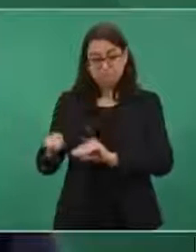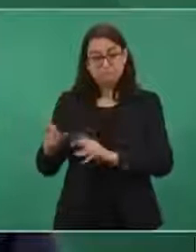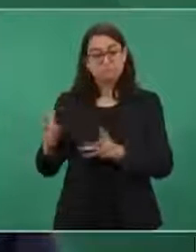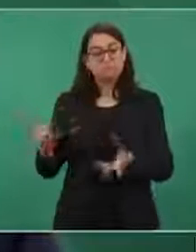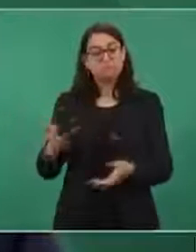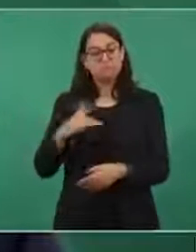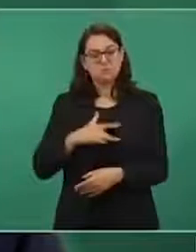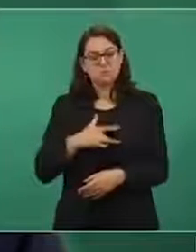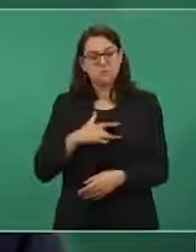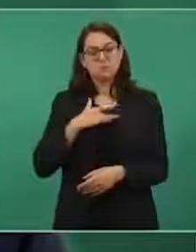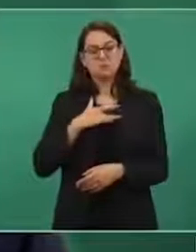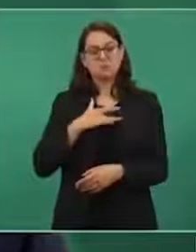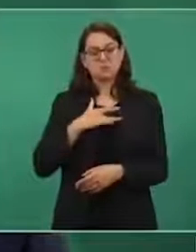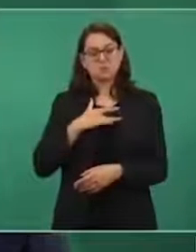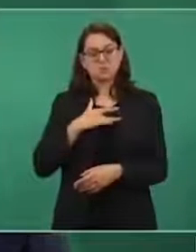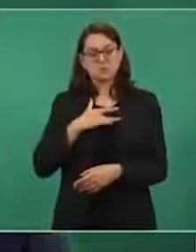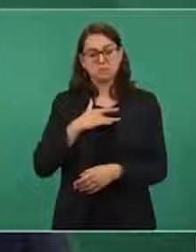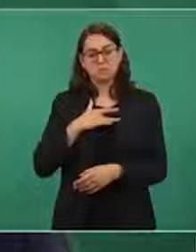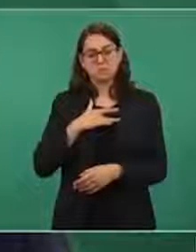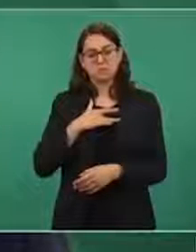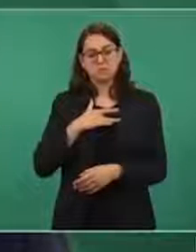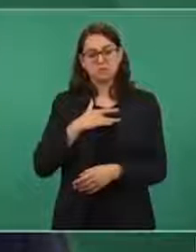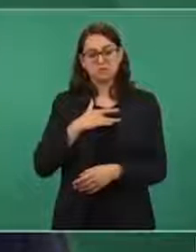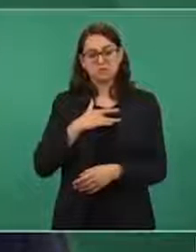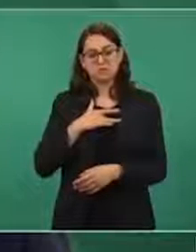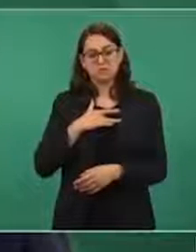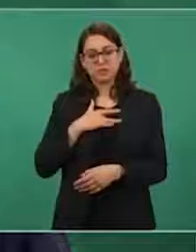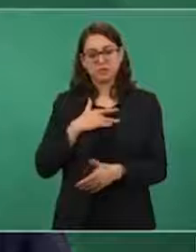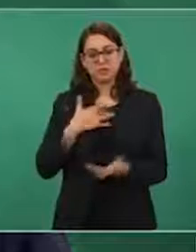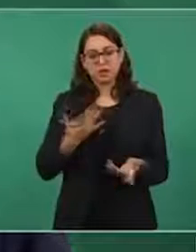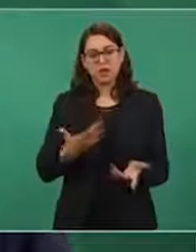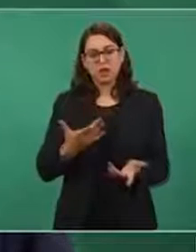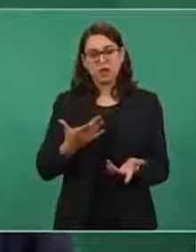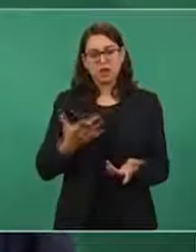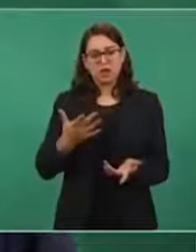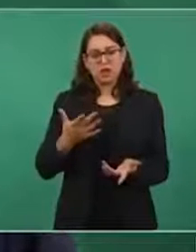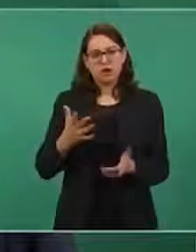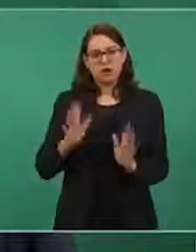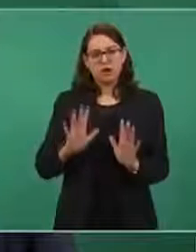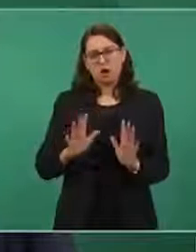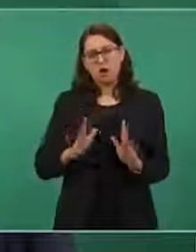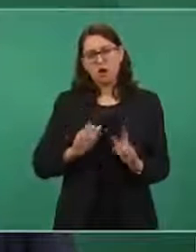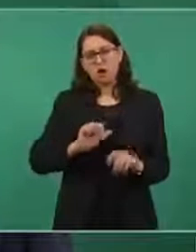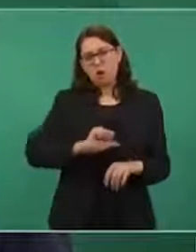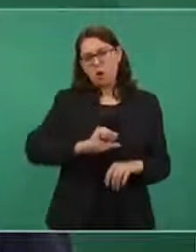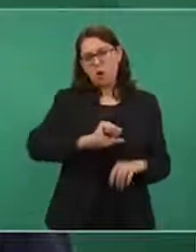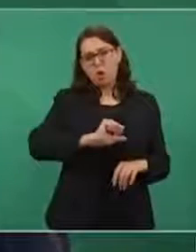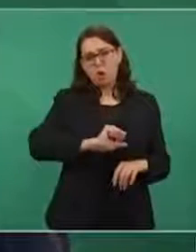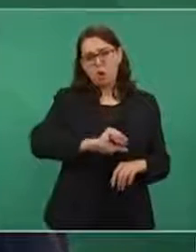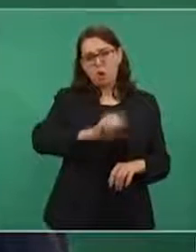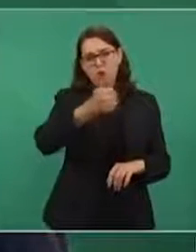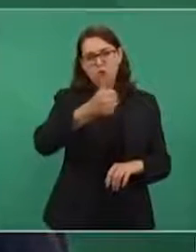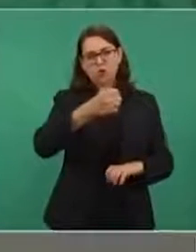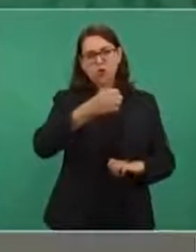Parece que hay empresas extranjeras que